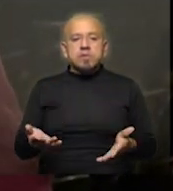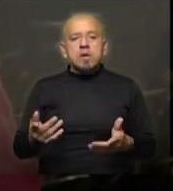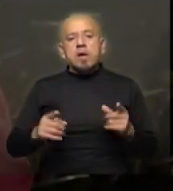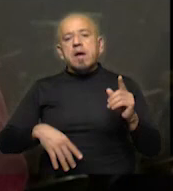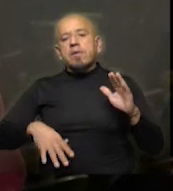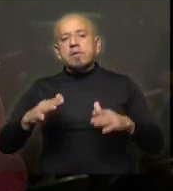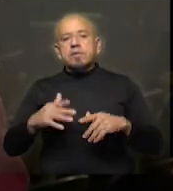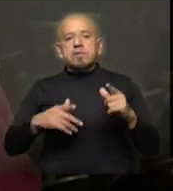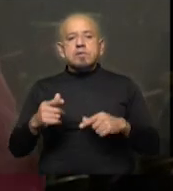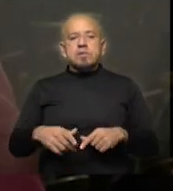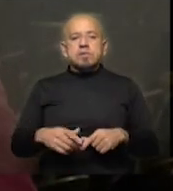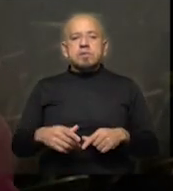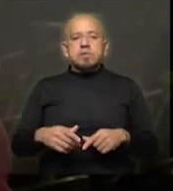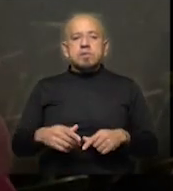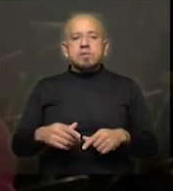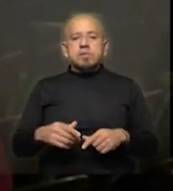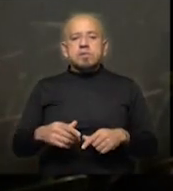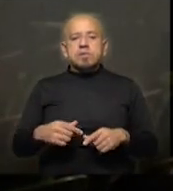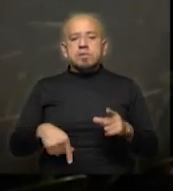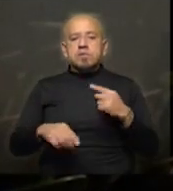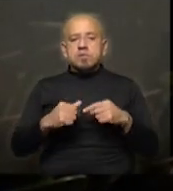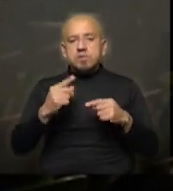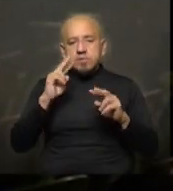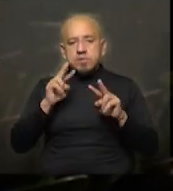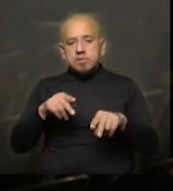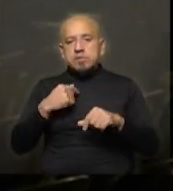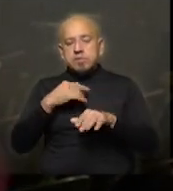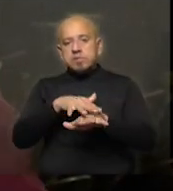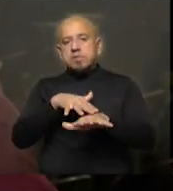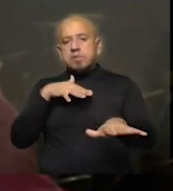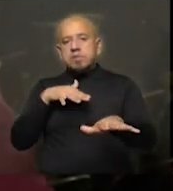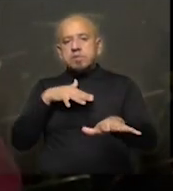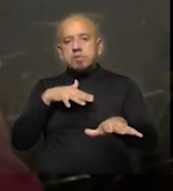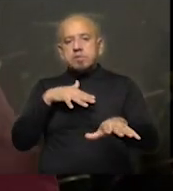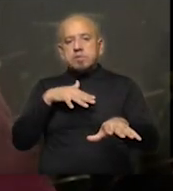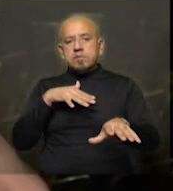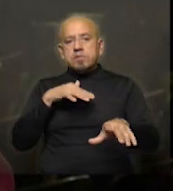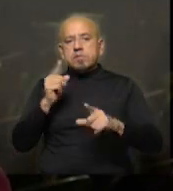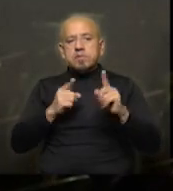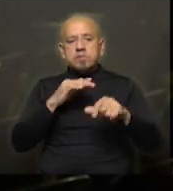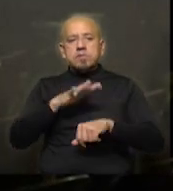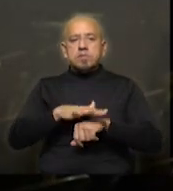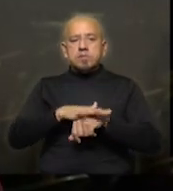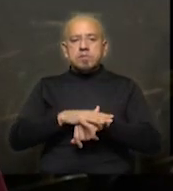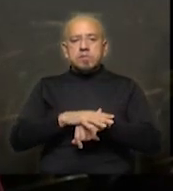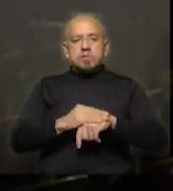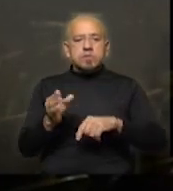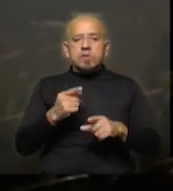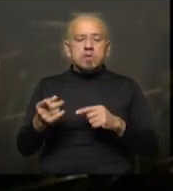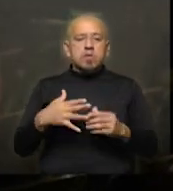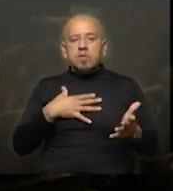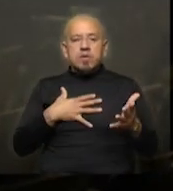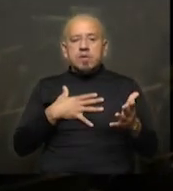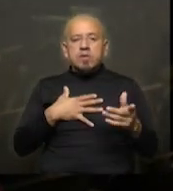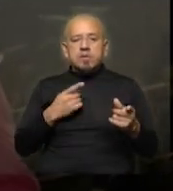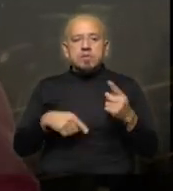poder salir de las butacas no entonces lo que se ve en una sala Así que es hermosa es en un momento todo el mundo bailando no en los